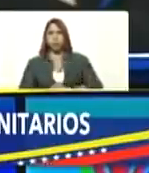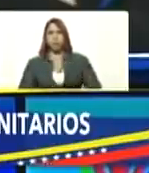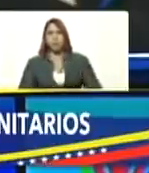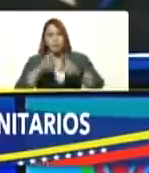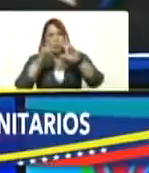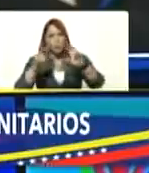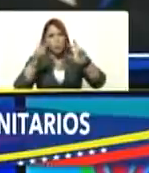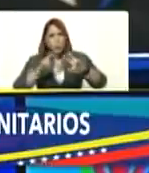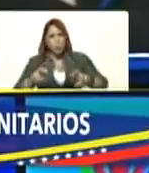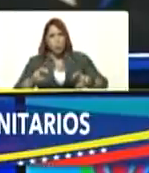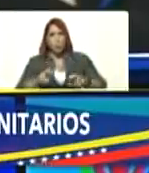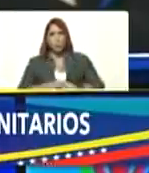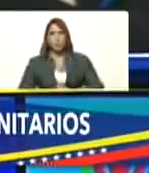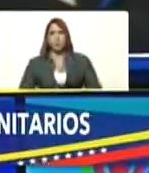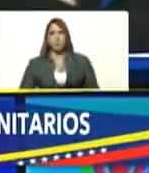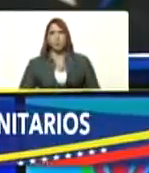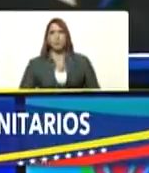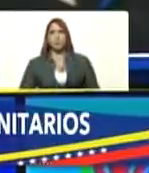revisando